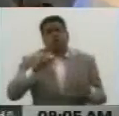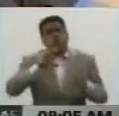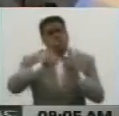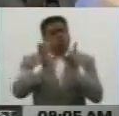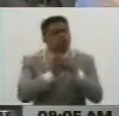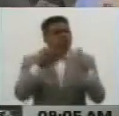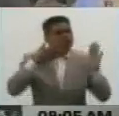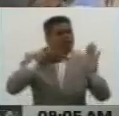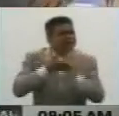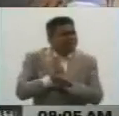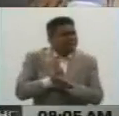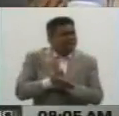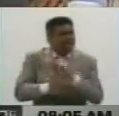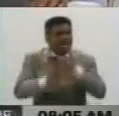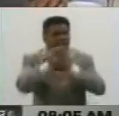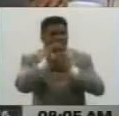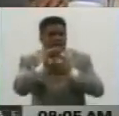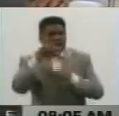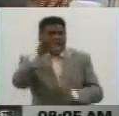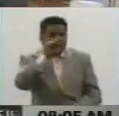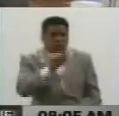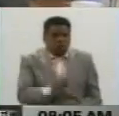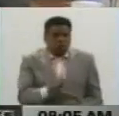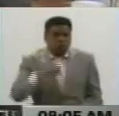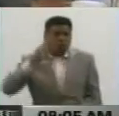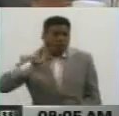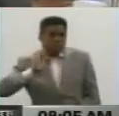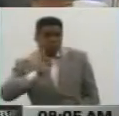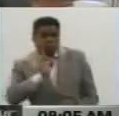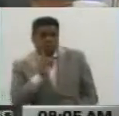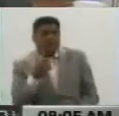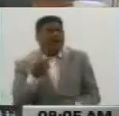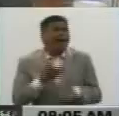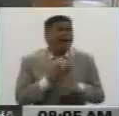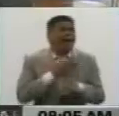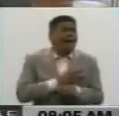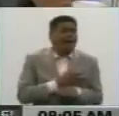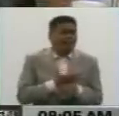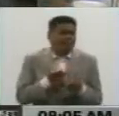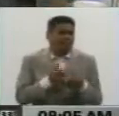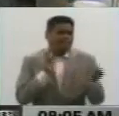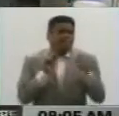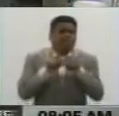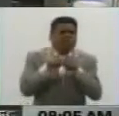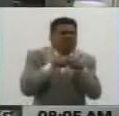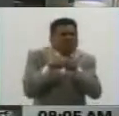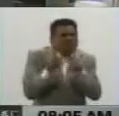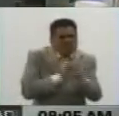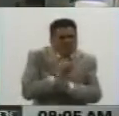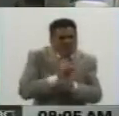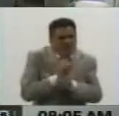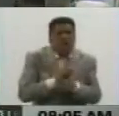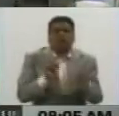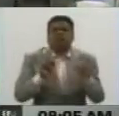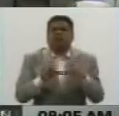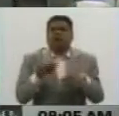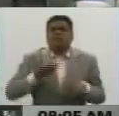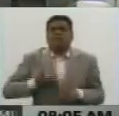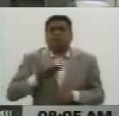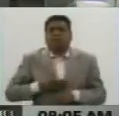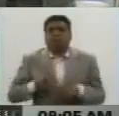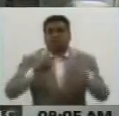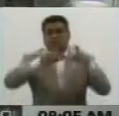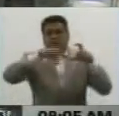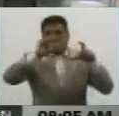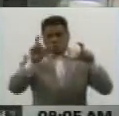ocurre al sur del estado Bolívar. Y antes de criticar, obviamente hay que vincularse con todo el proceso de extracción y la importancia que tiene para el país, no solamente la faja petrolífera